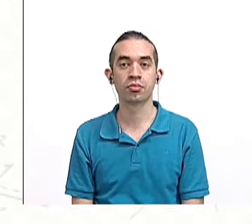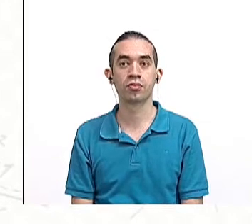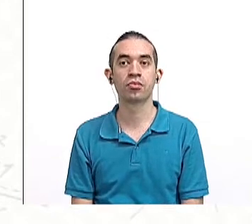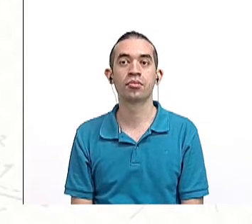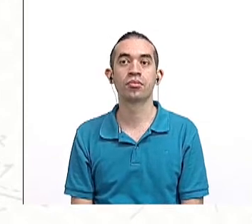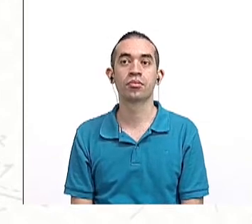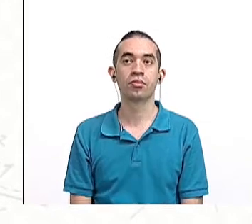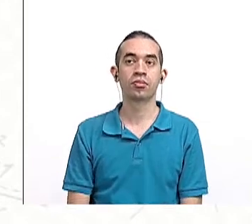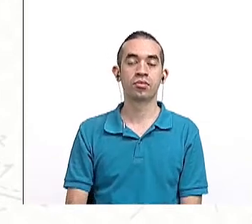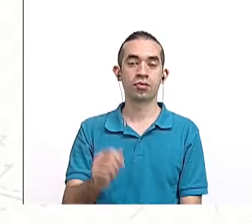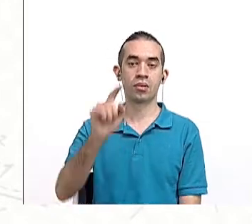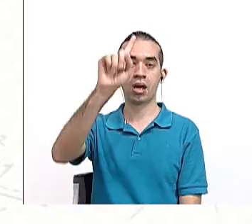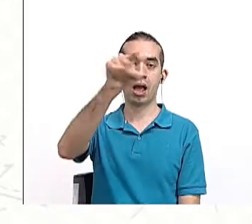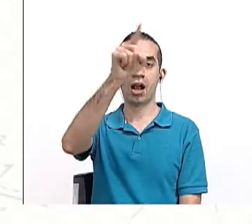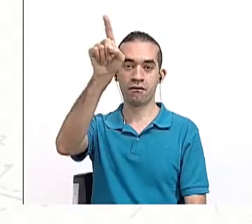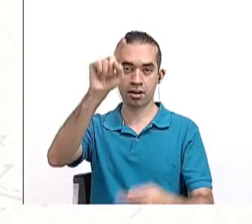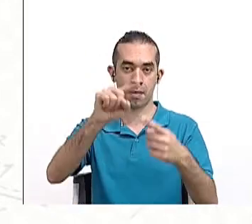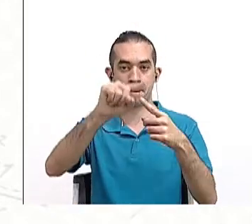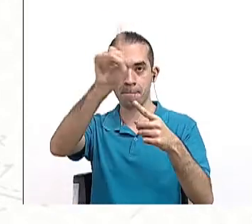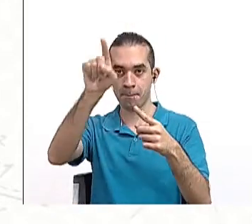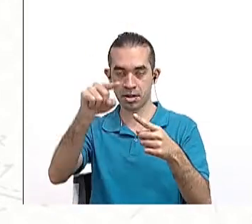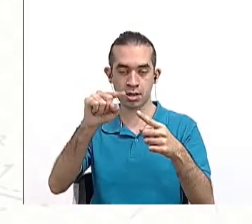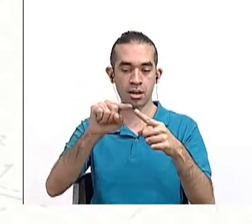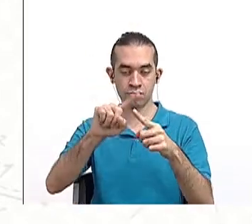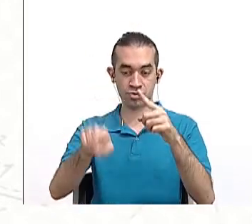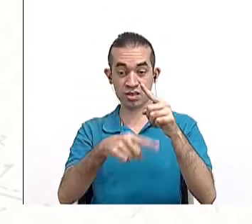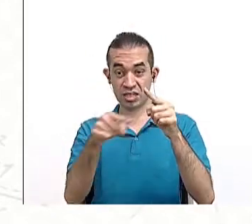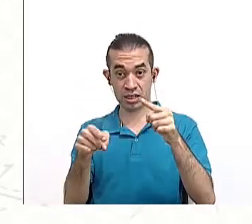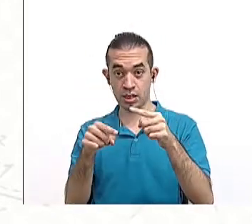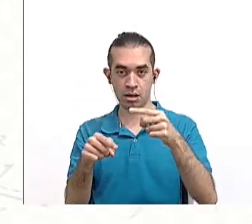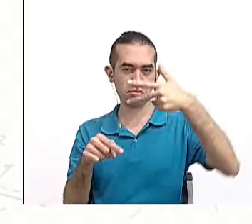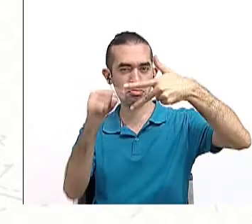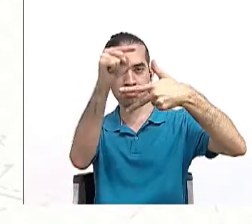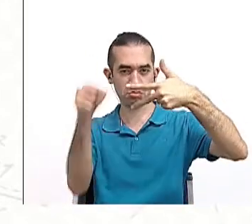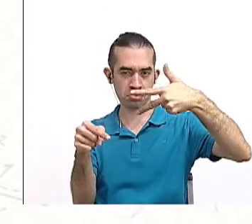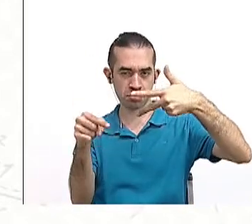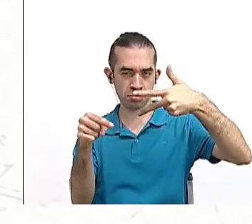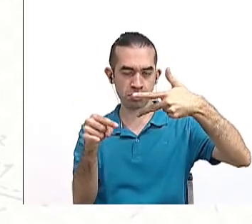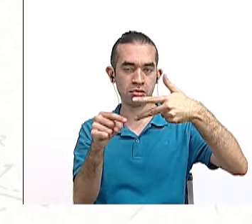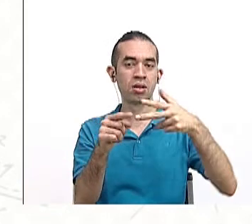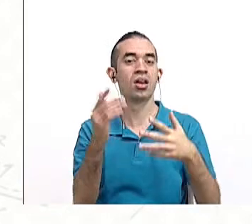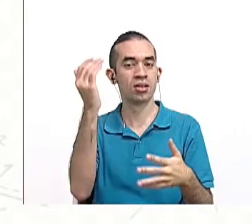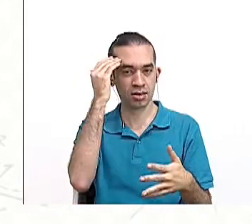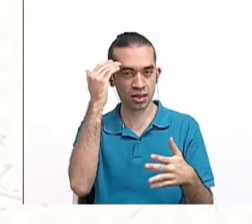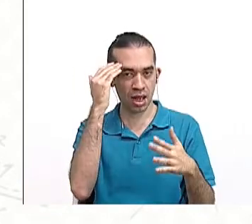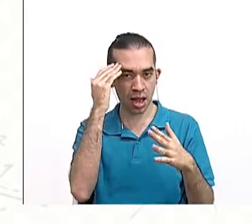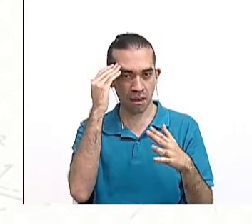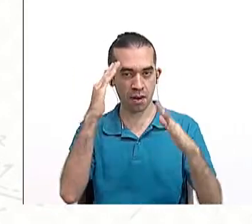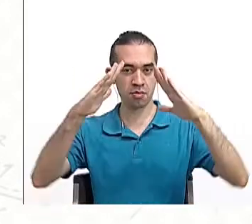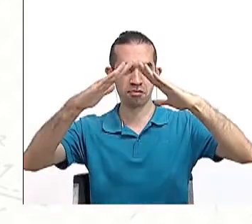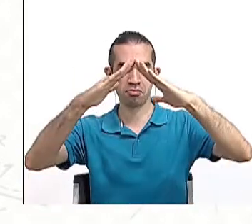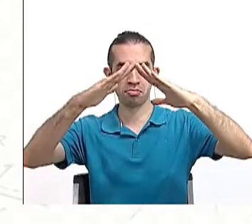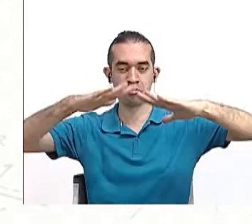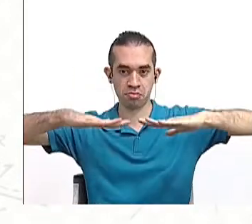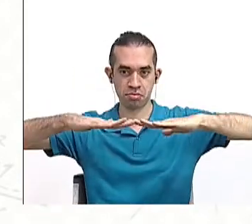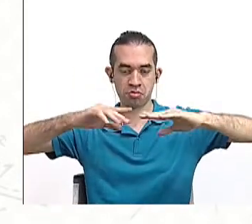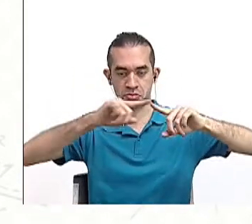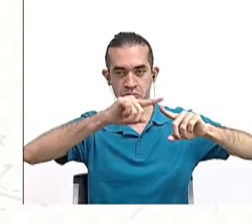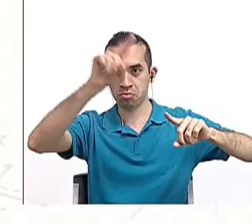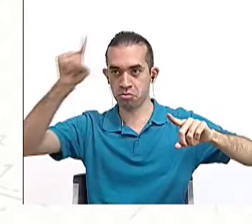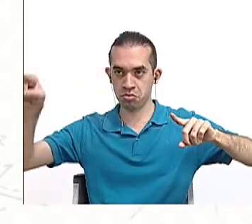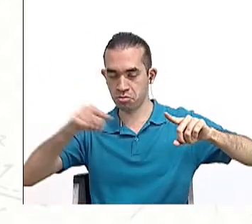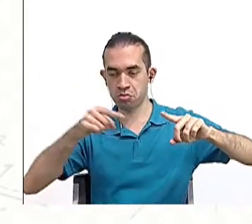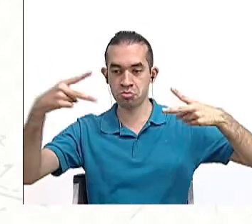a alfa beta y z qué tipo de ángulos son esos eran los ángulos internos cierto las medidas de los ángulos